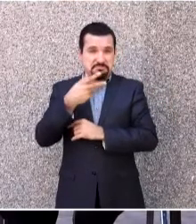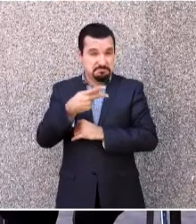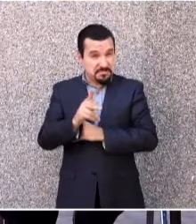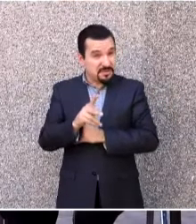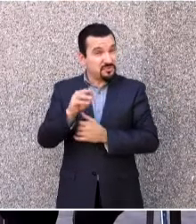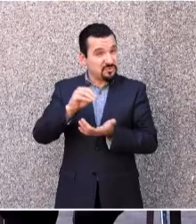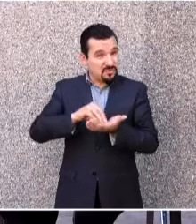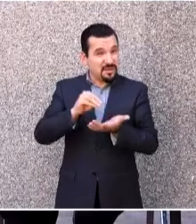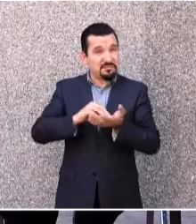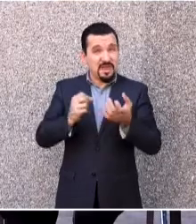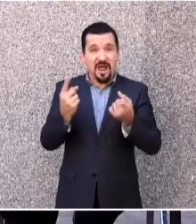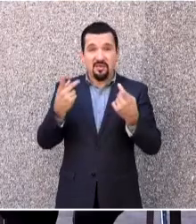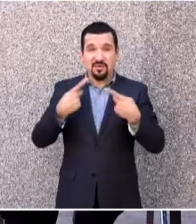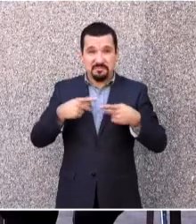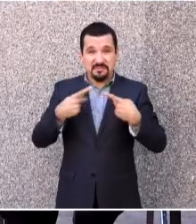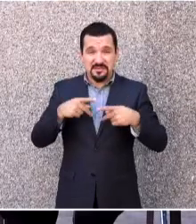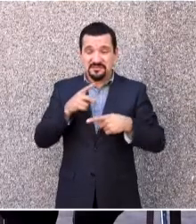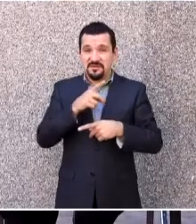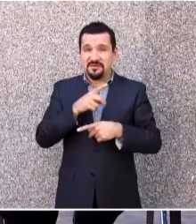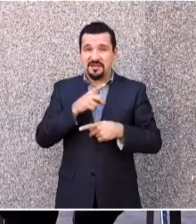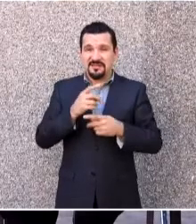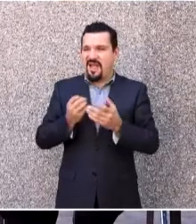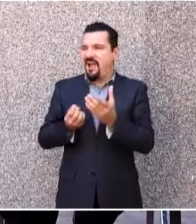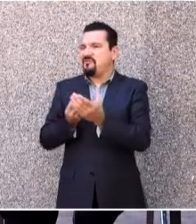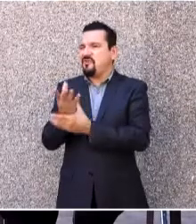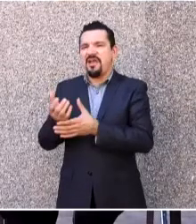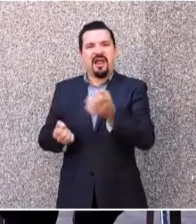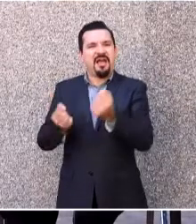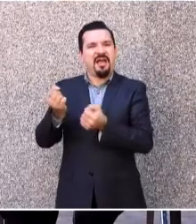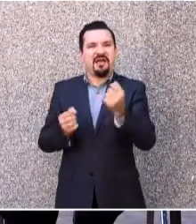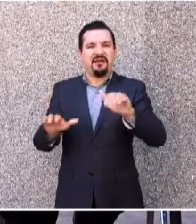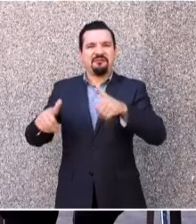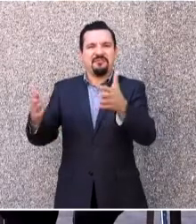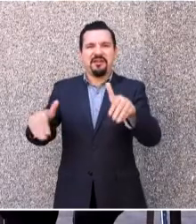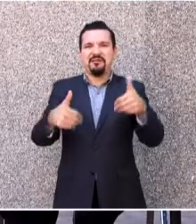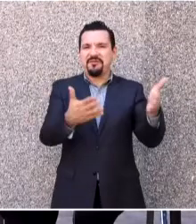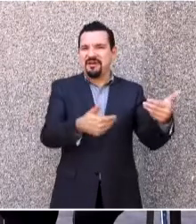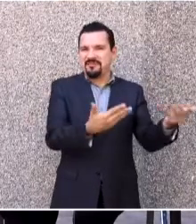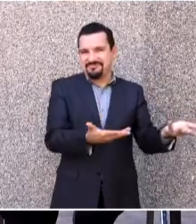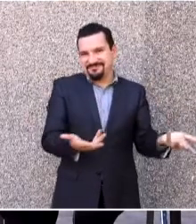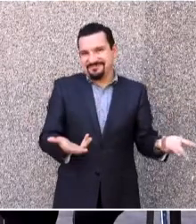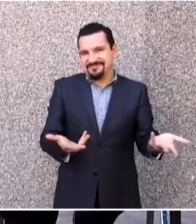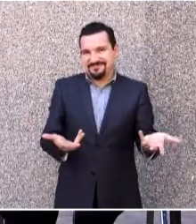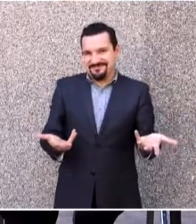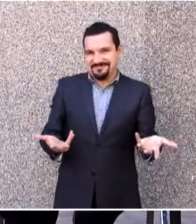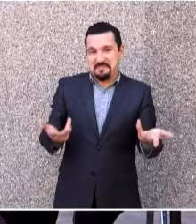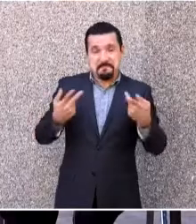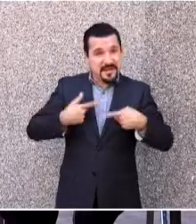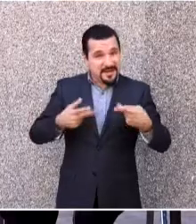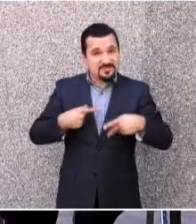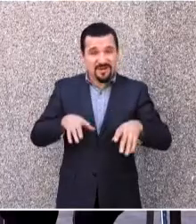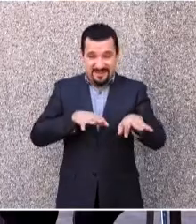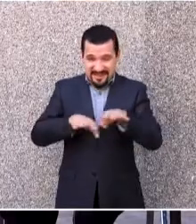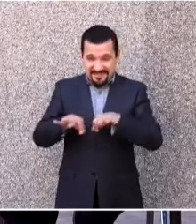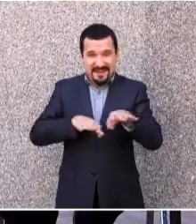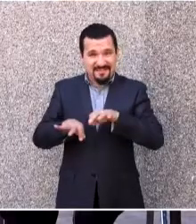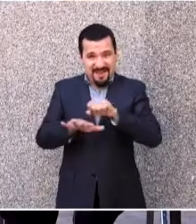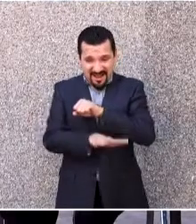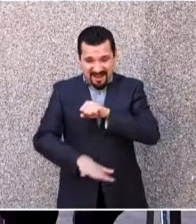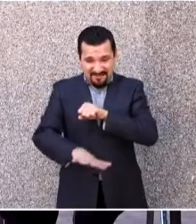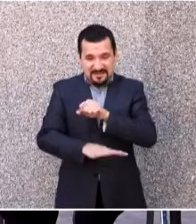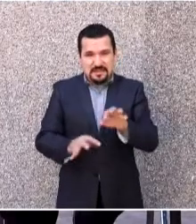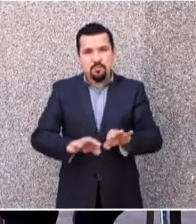gente que no se está quedando en casa, sin incluir a la base de actividad de trabajadores de bases